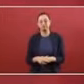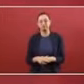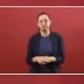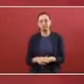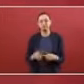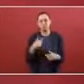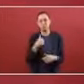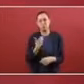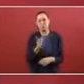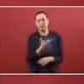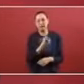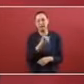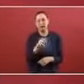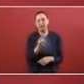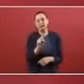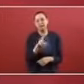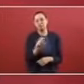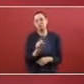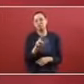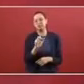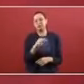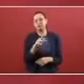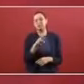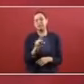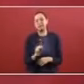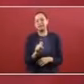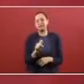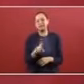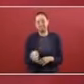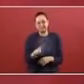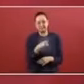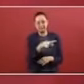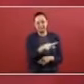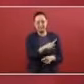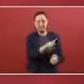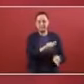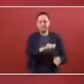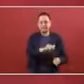a Jesús Ramírez que les entregue